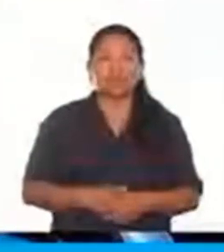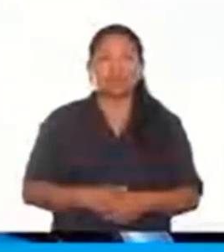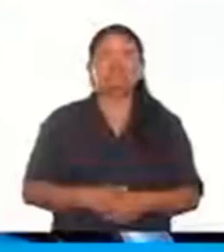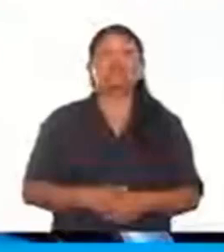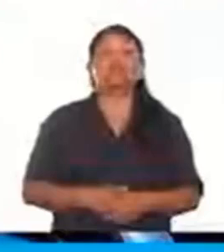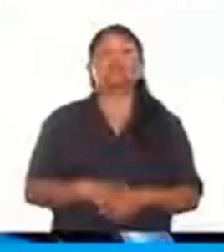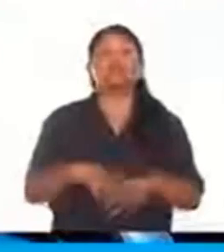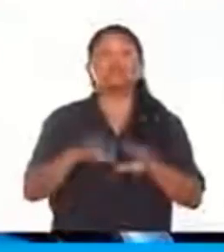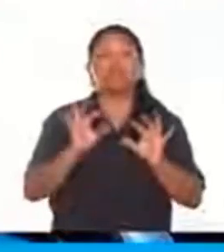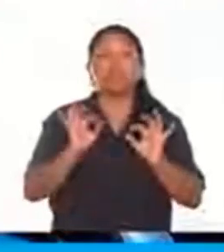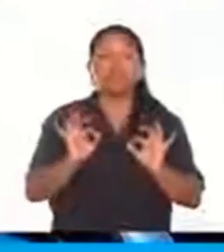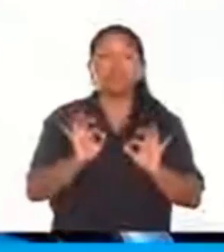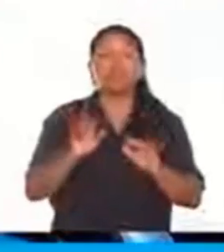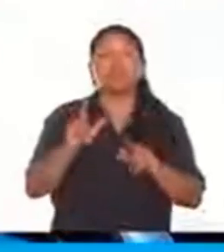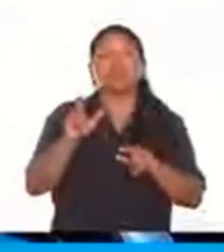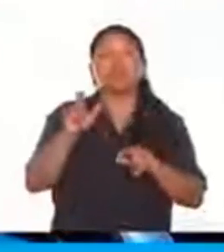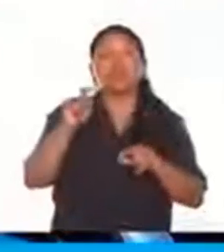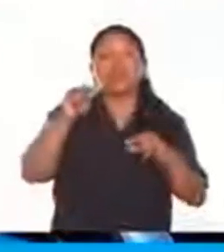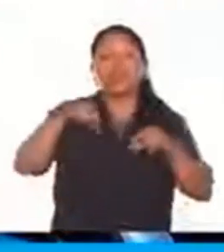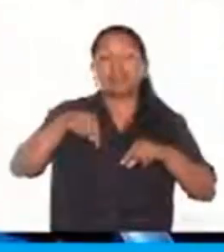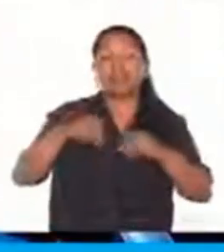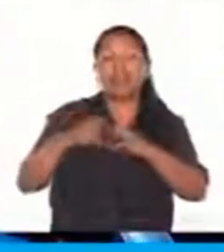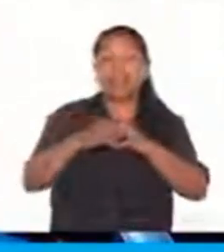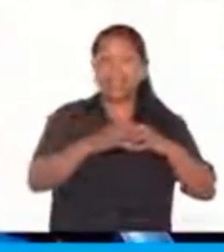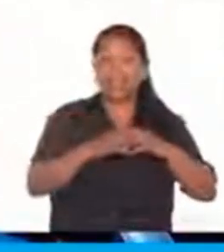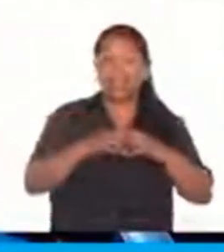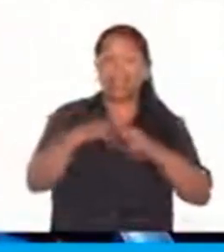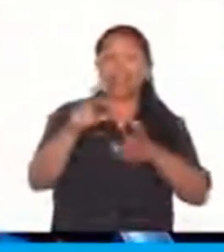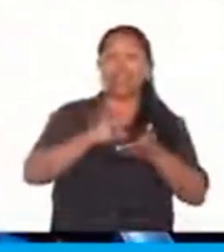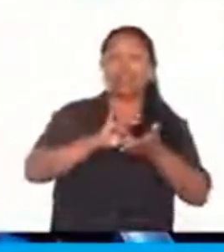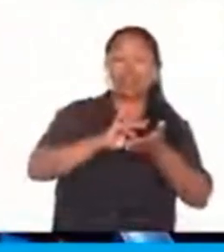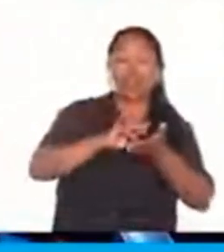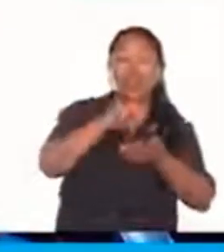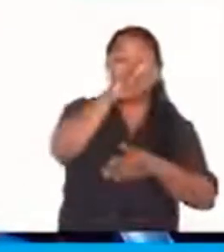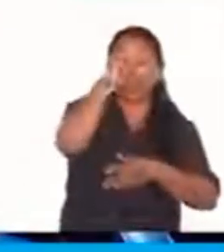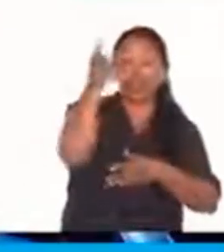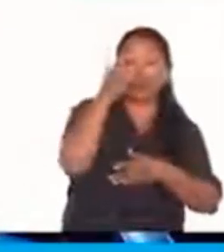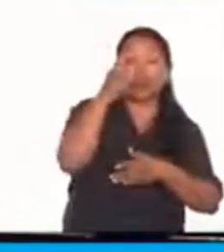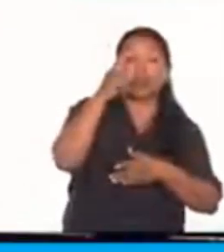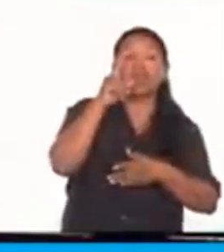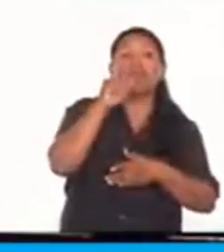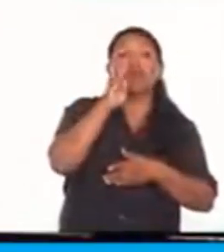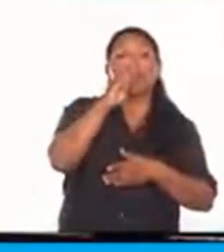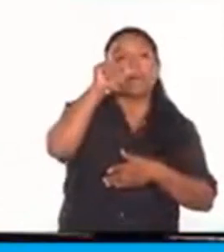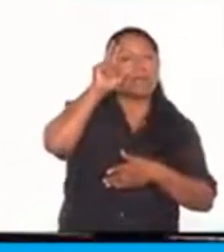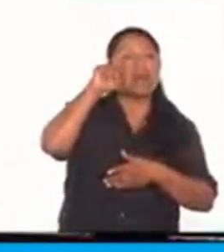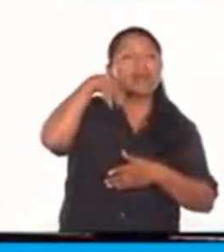Se destaca la participación en esta sesión de los diputados nacionales Miriam